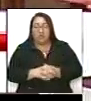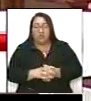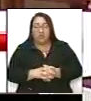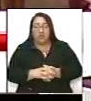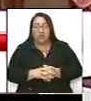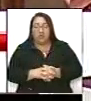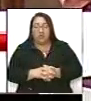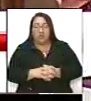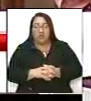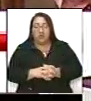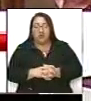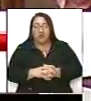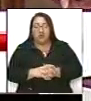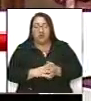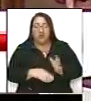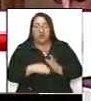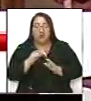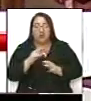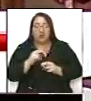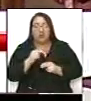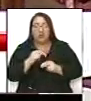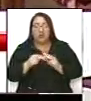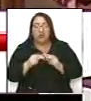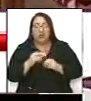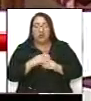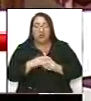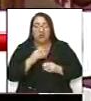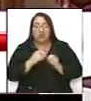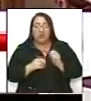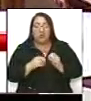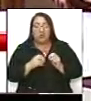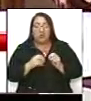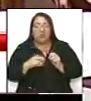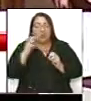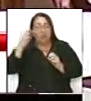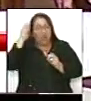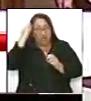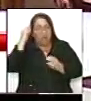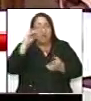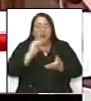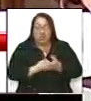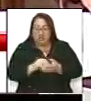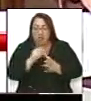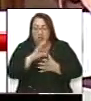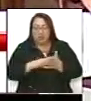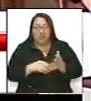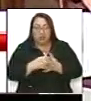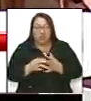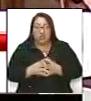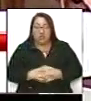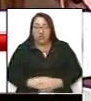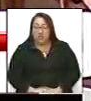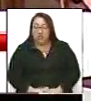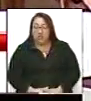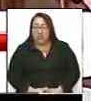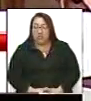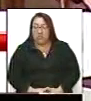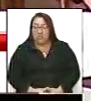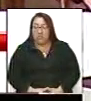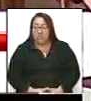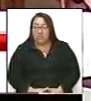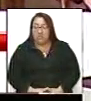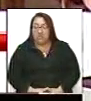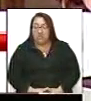de Alto Nivel para la Reforma Política están contenidos en el cronograma con fecha.